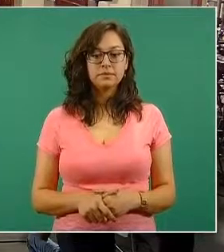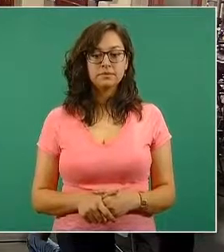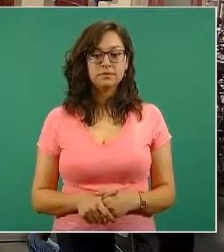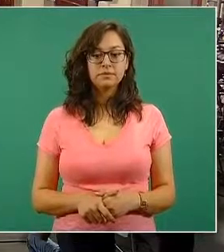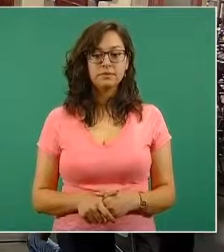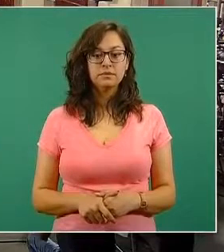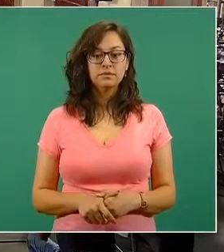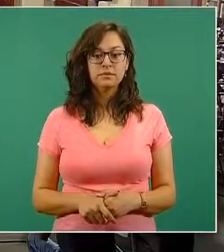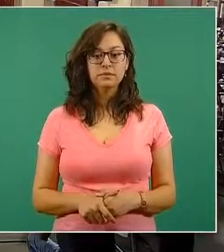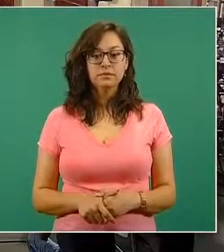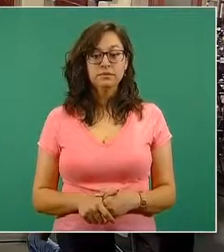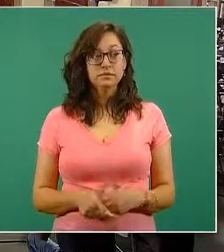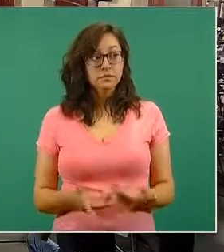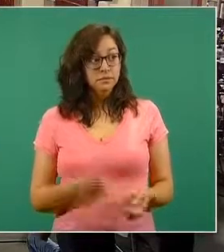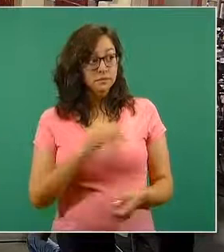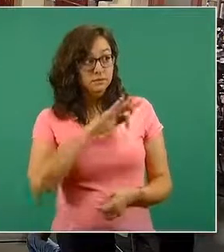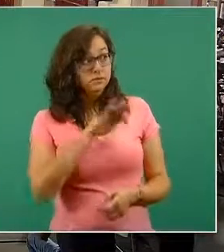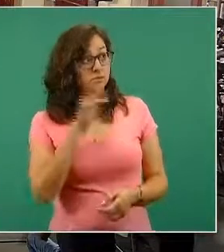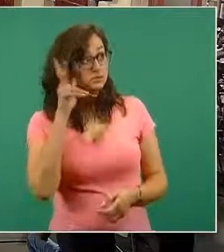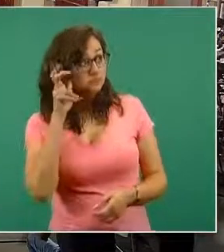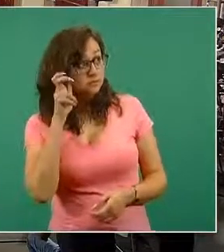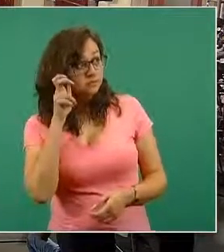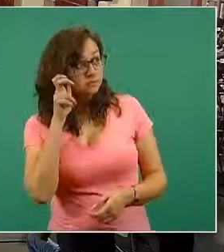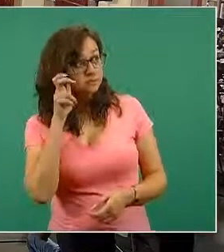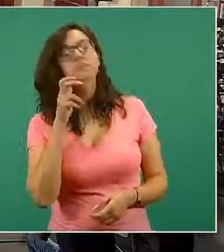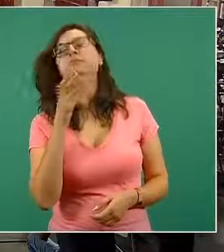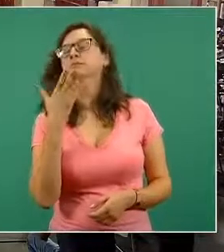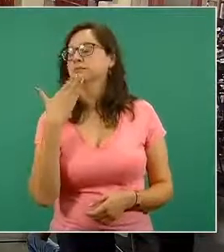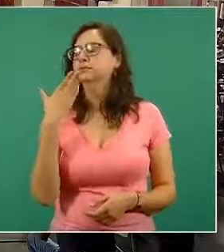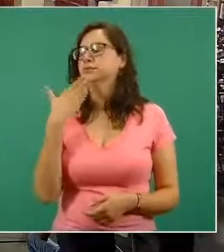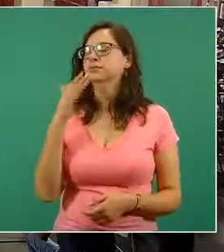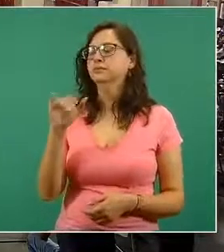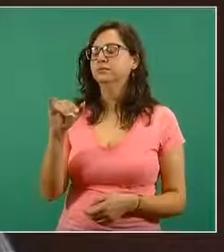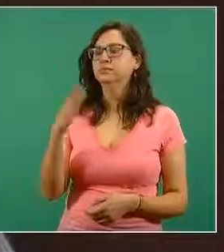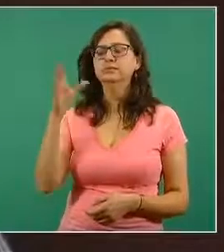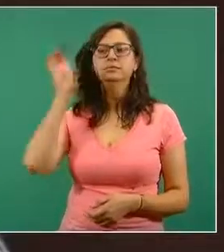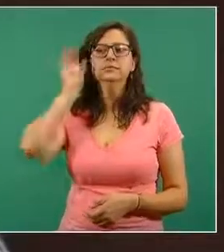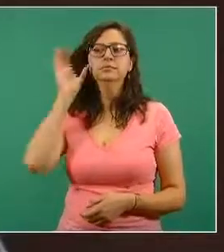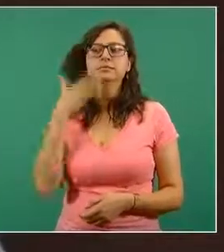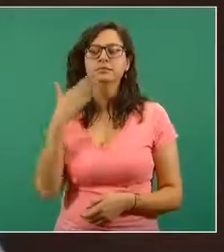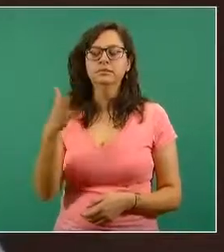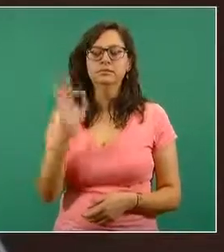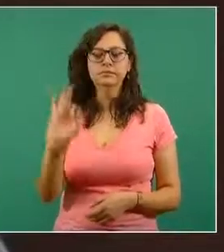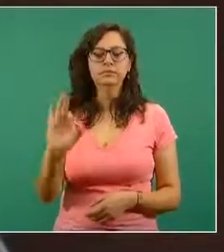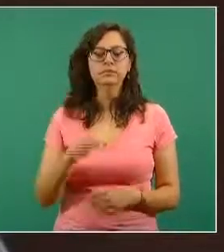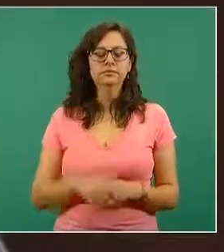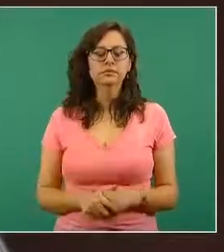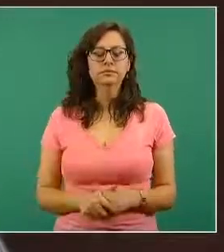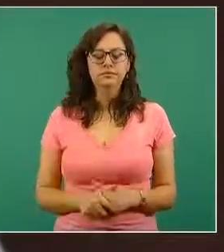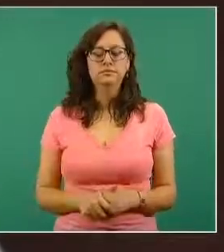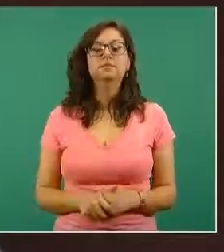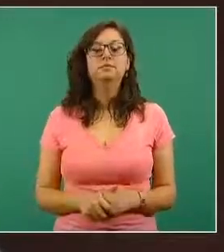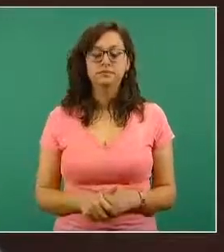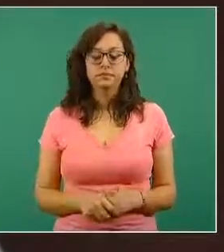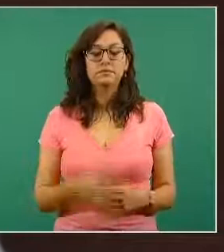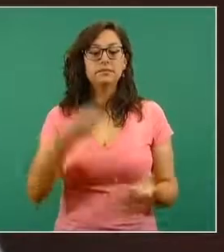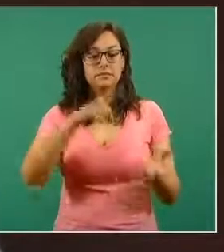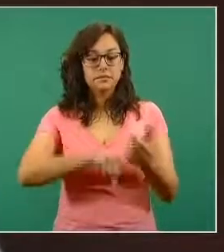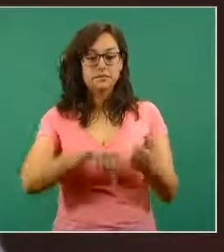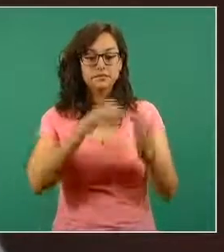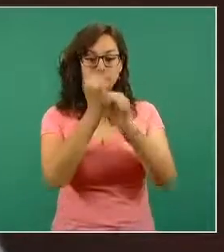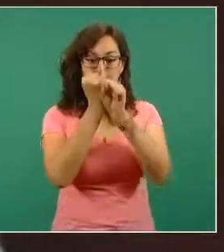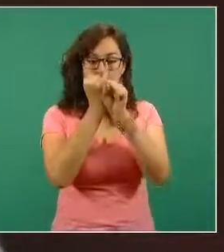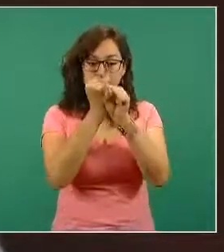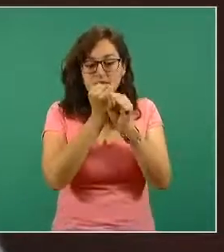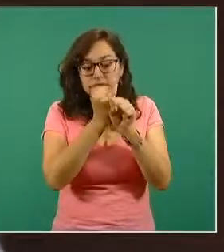Doctor Ruy, no sé si logró escuchar. Sí, okay. Sí, muchas gracias. Sí, esto es un proceso, y también aún en fases